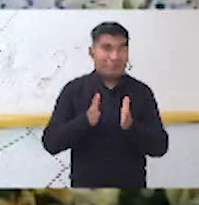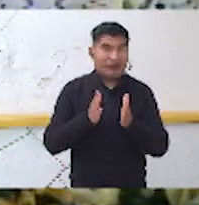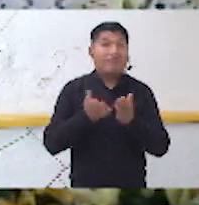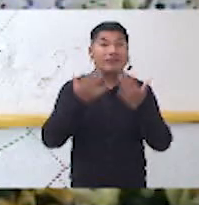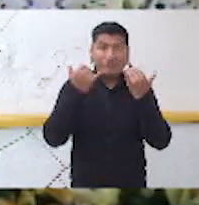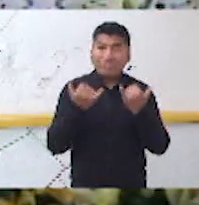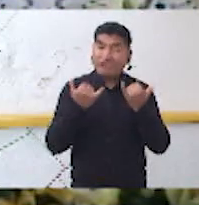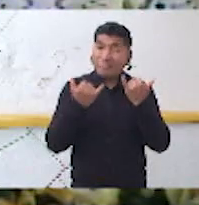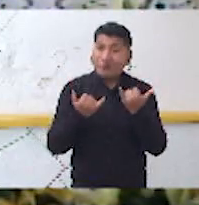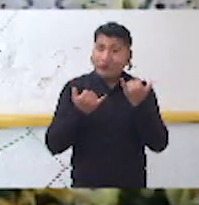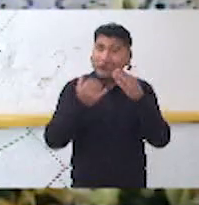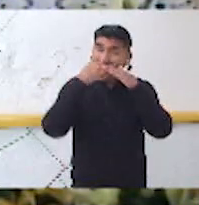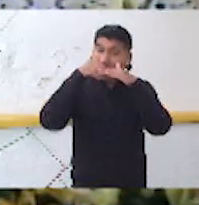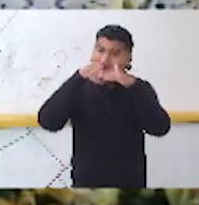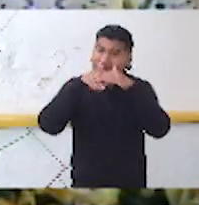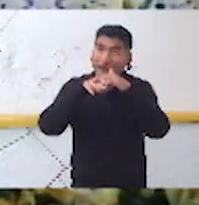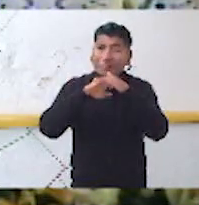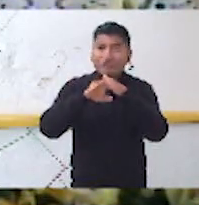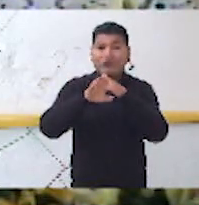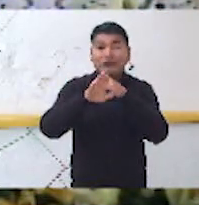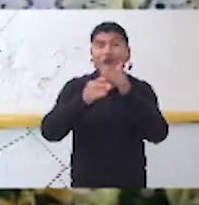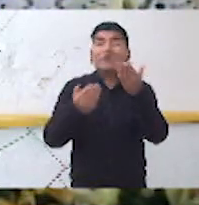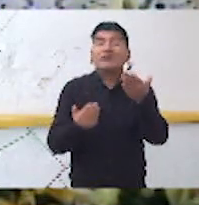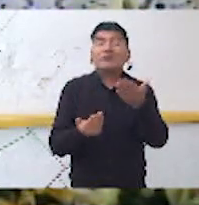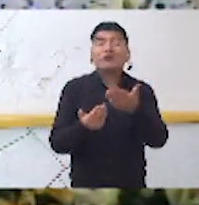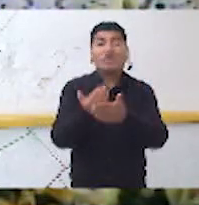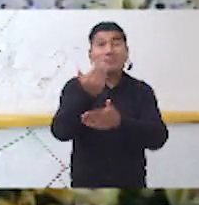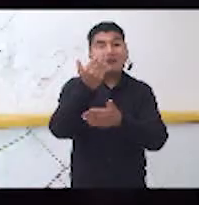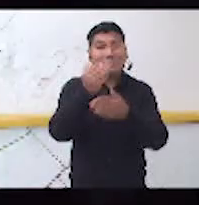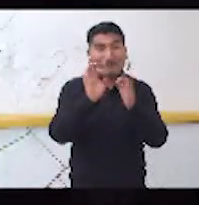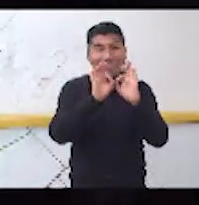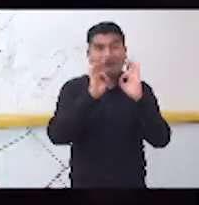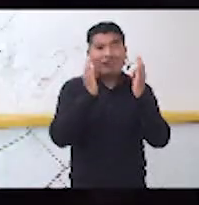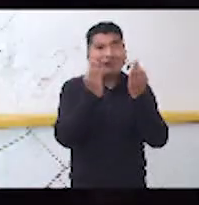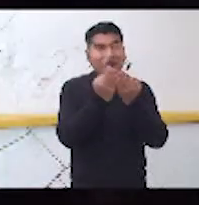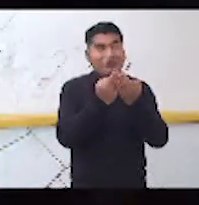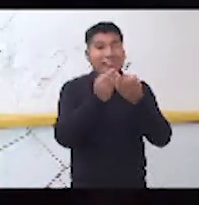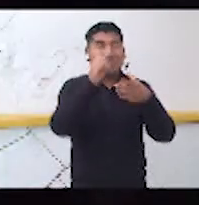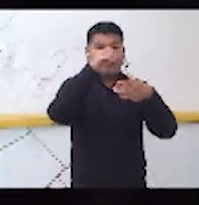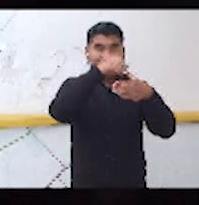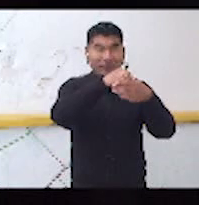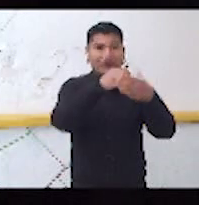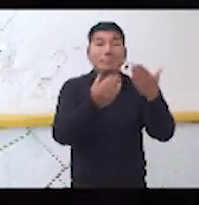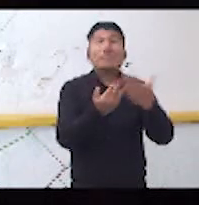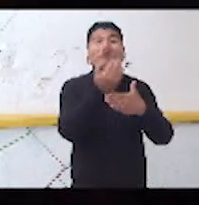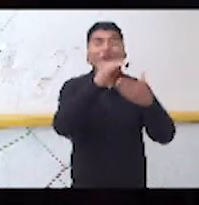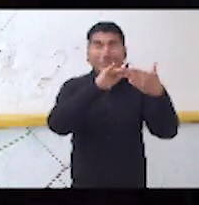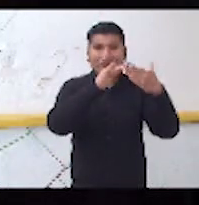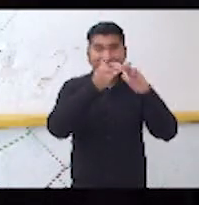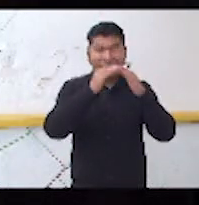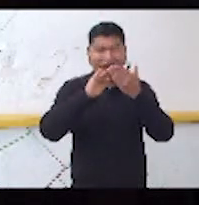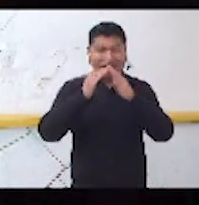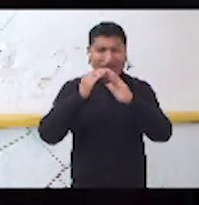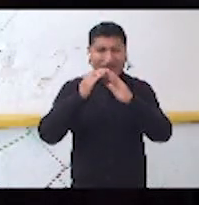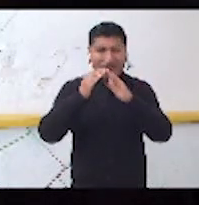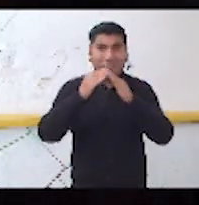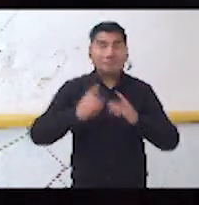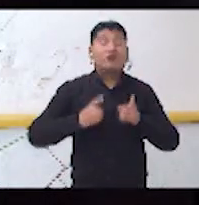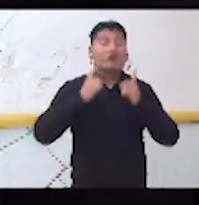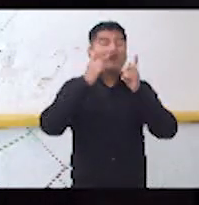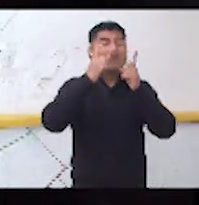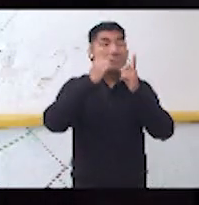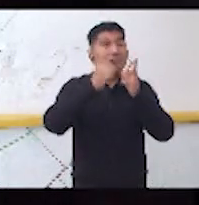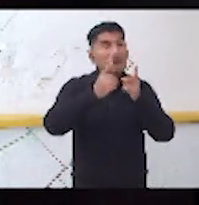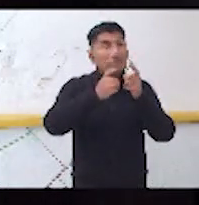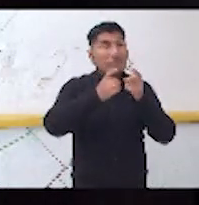Ahora entran en una nueva familia, una nueva comunidad. Con el don del sacramento